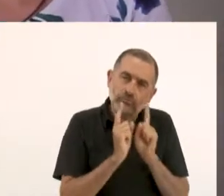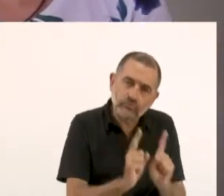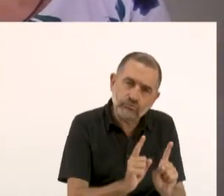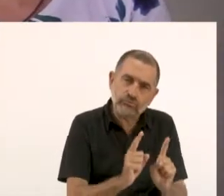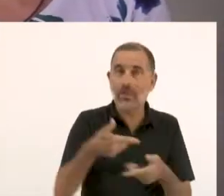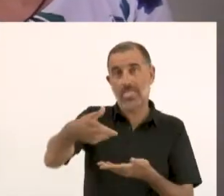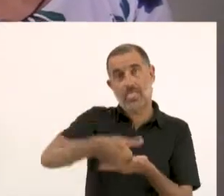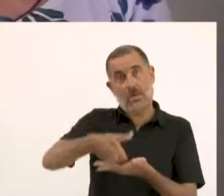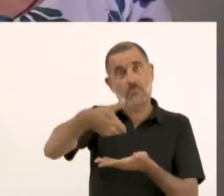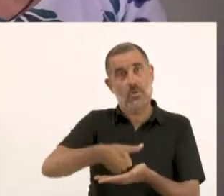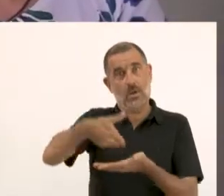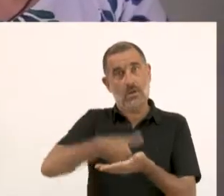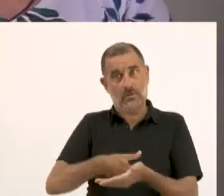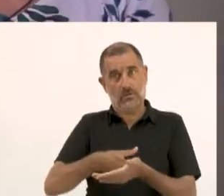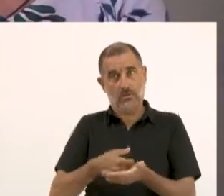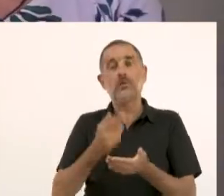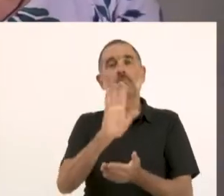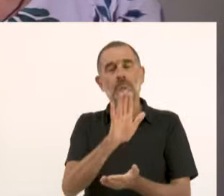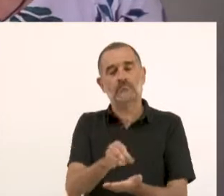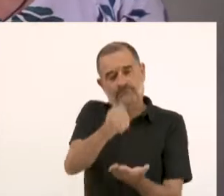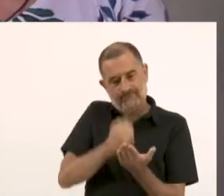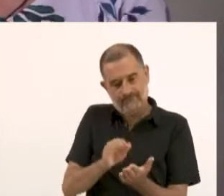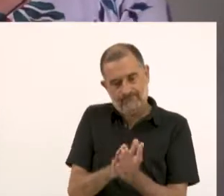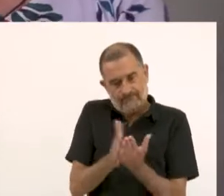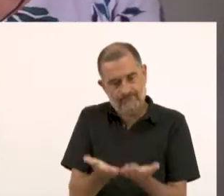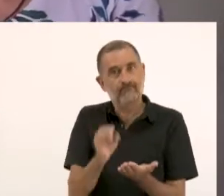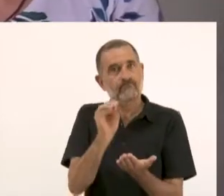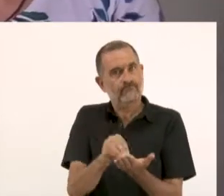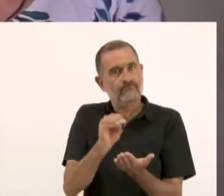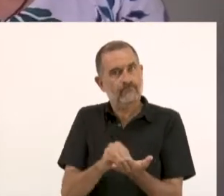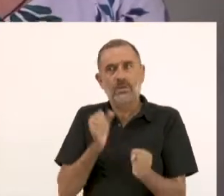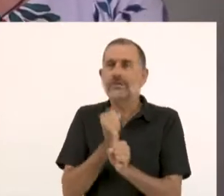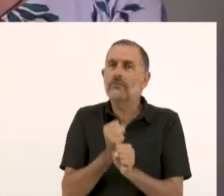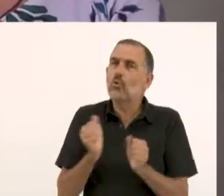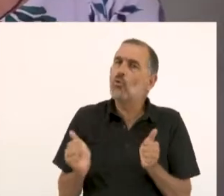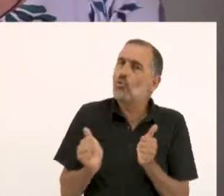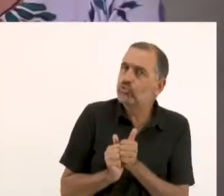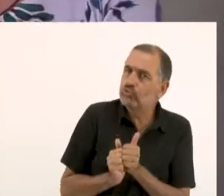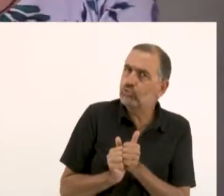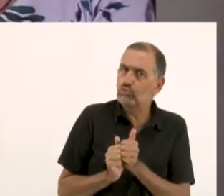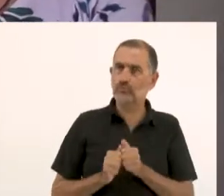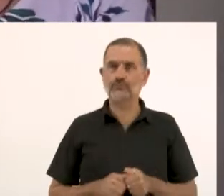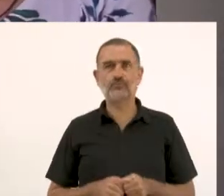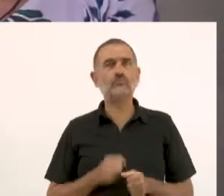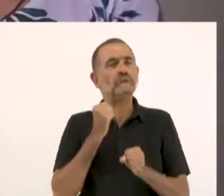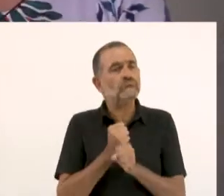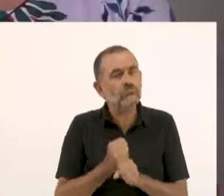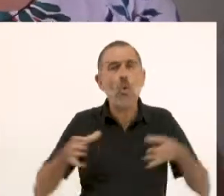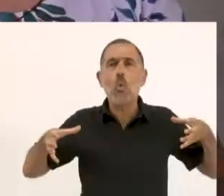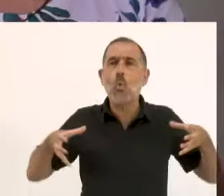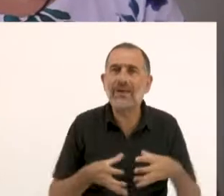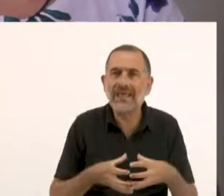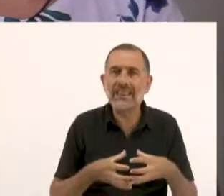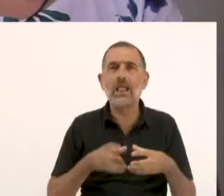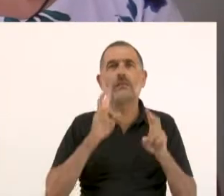trabajo conjunta entre la comunidad, y cuando hablamos de comunidad puede ser un museo, puede ser una biblioteca,